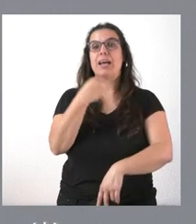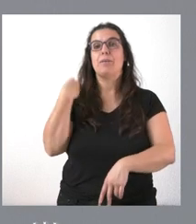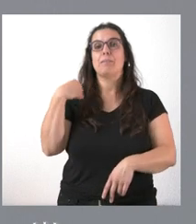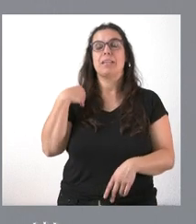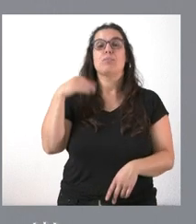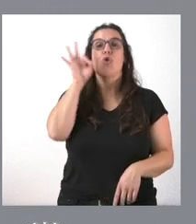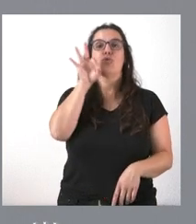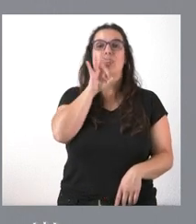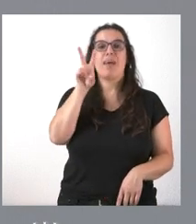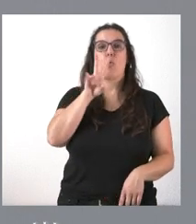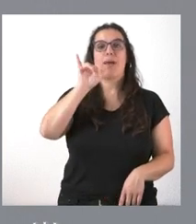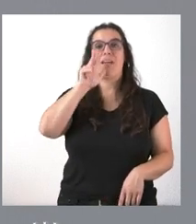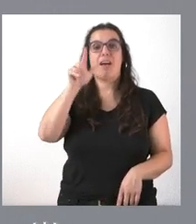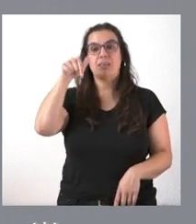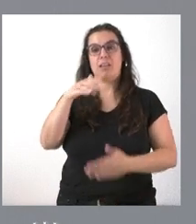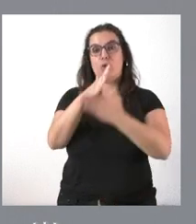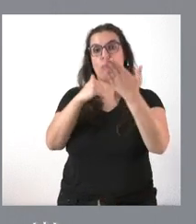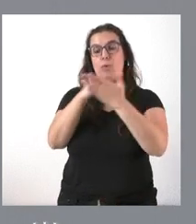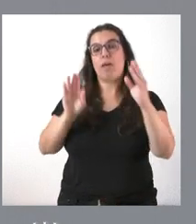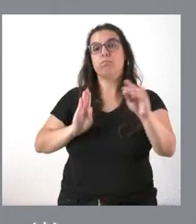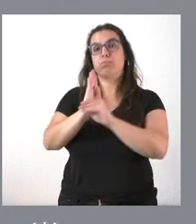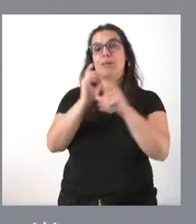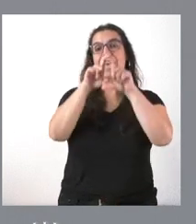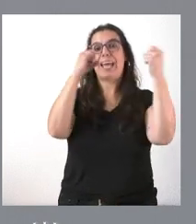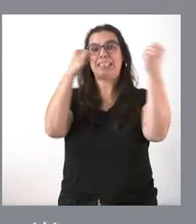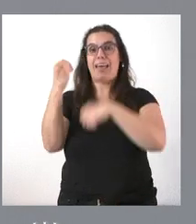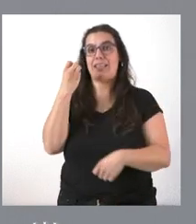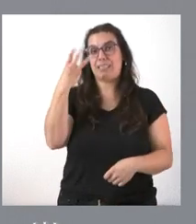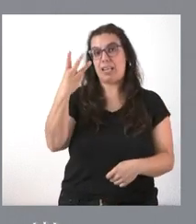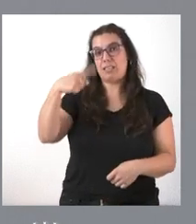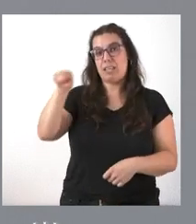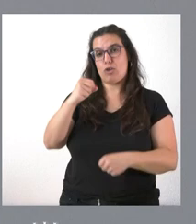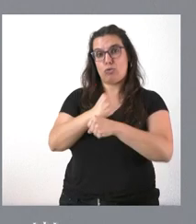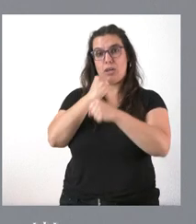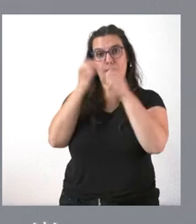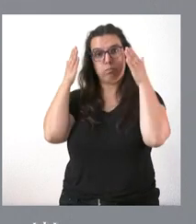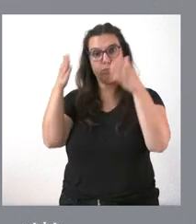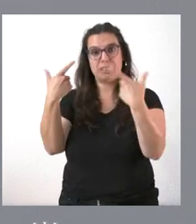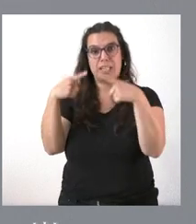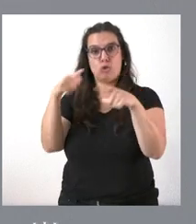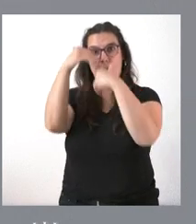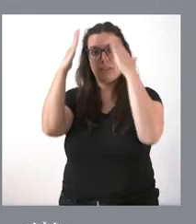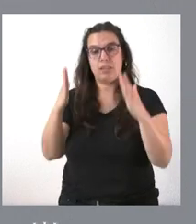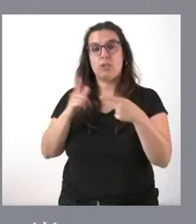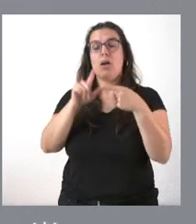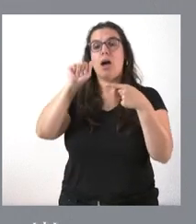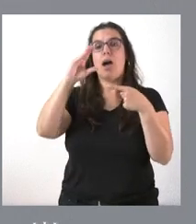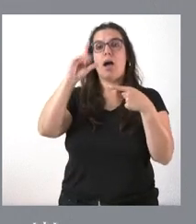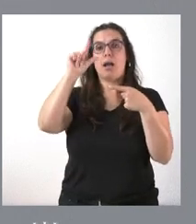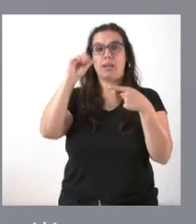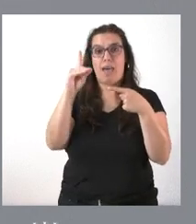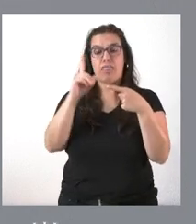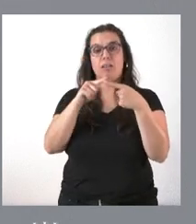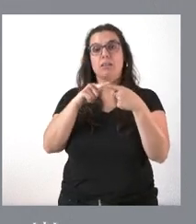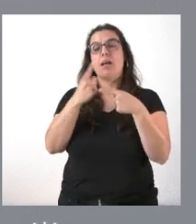sida en la comunidad que lo van a recibir tres entidades que tienen trabajo en relación con el sector en primer lugar a Clash que va a